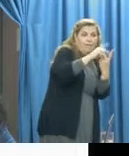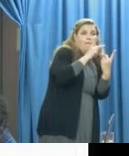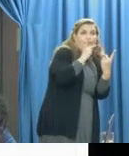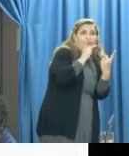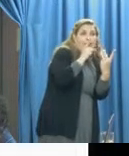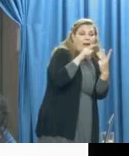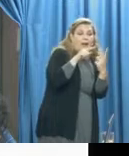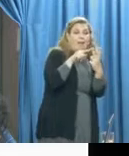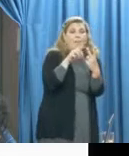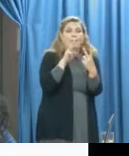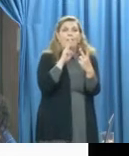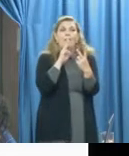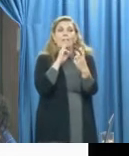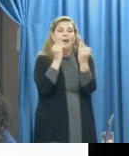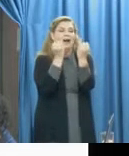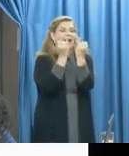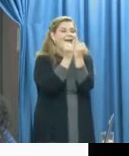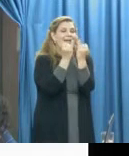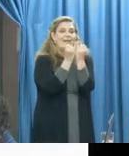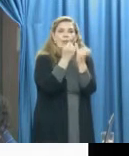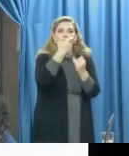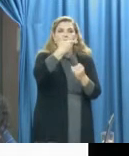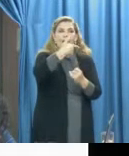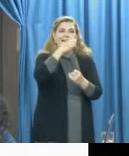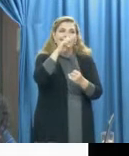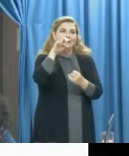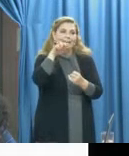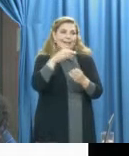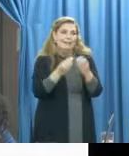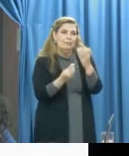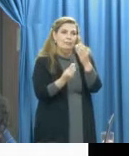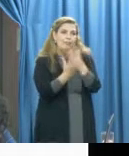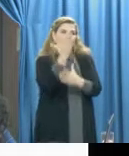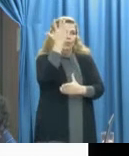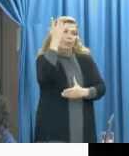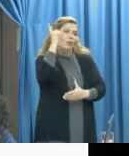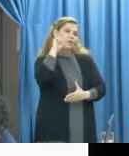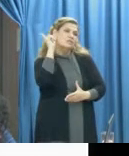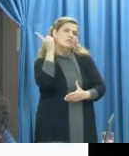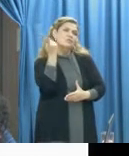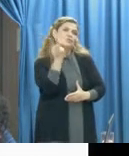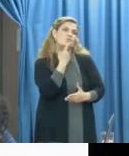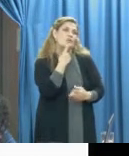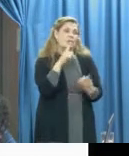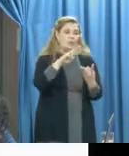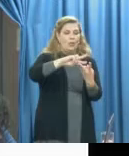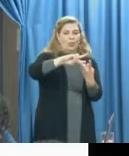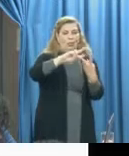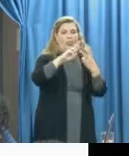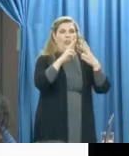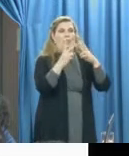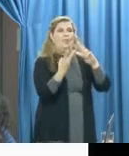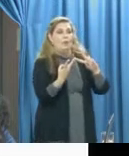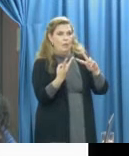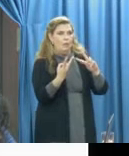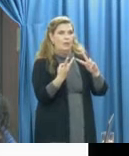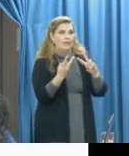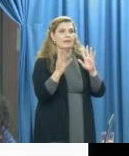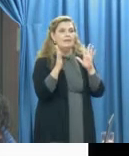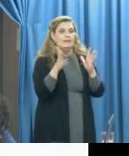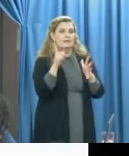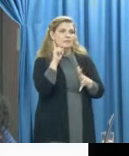otra persona que tiene el mismo gen, entonces se da la dosis doble y se presenta la